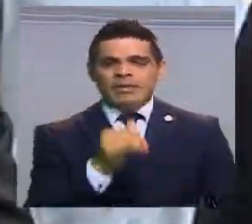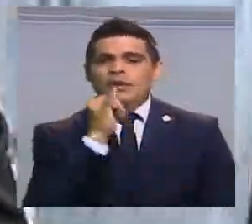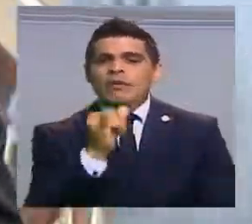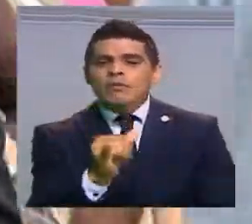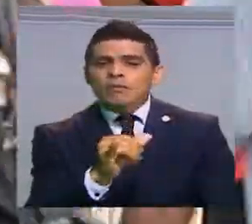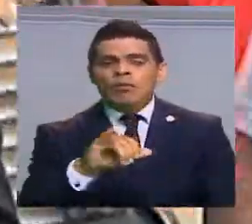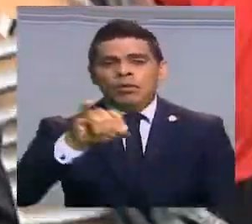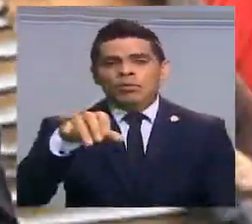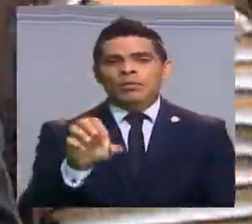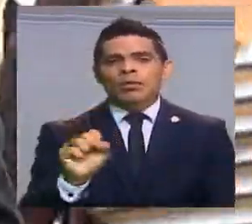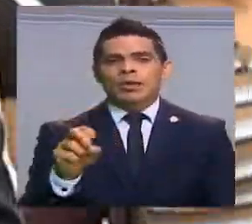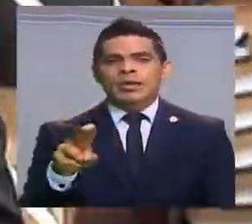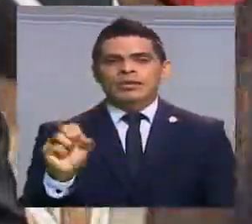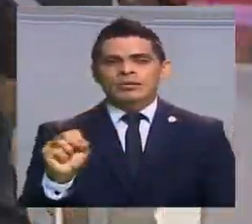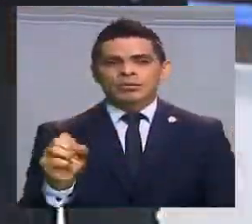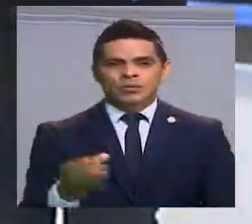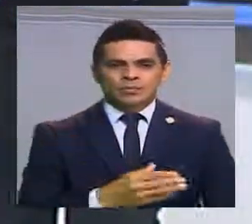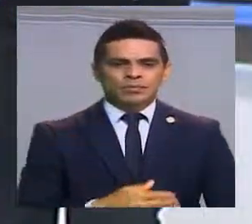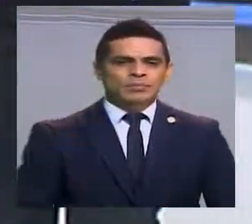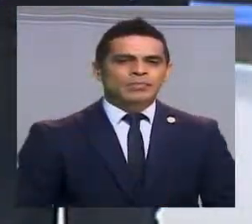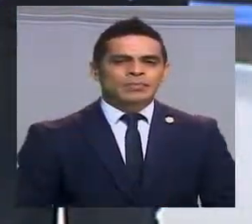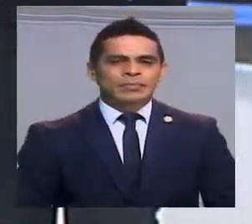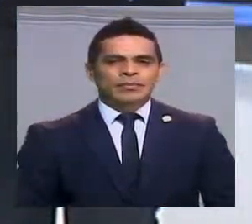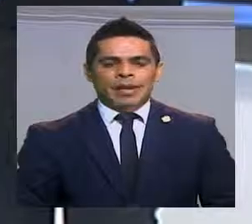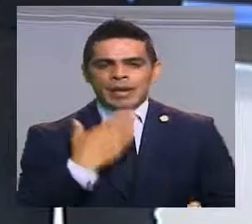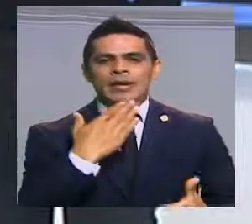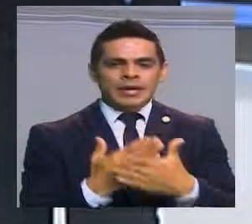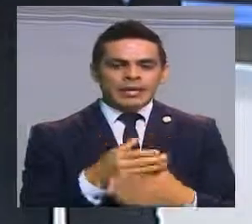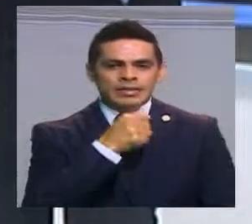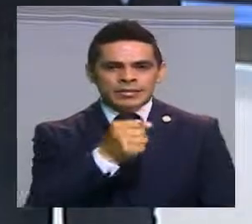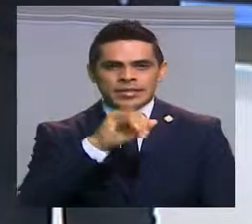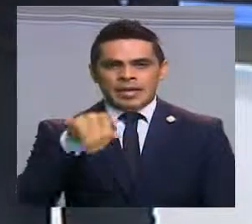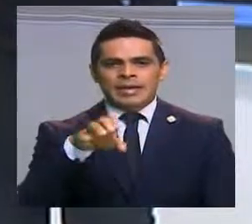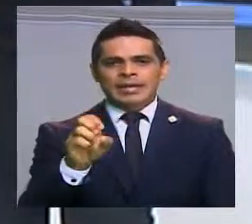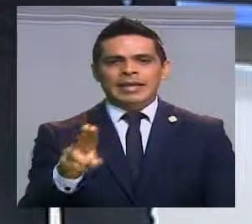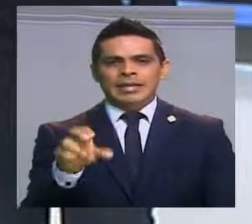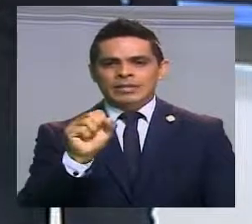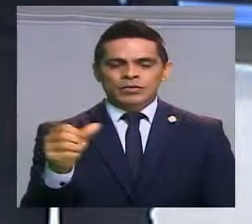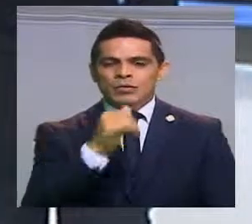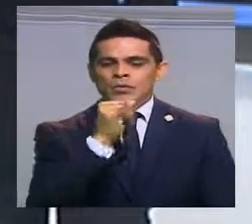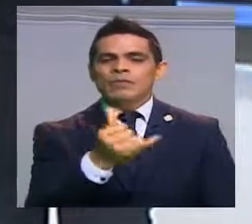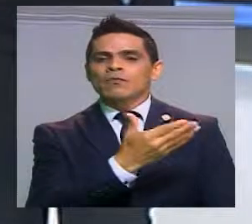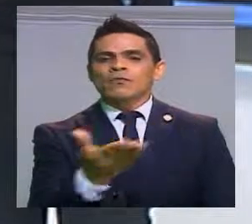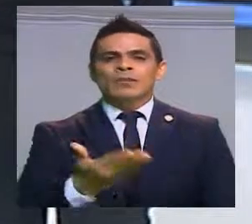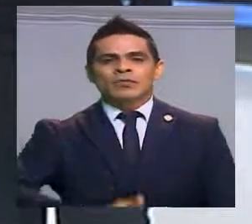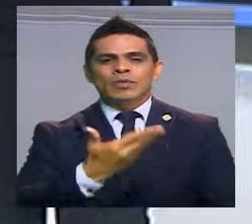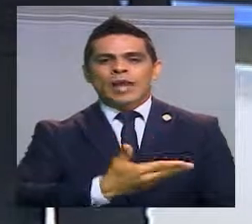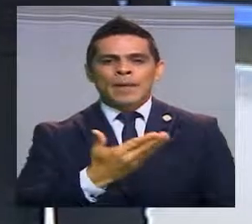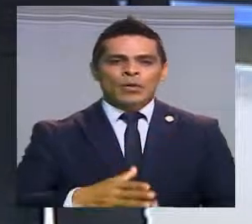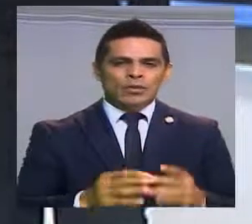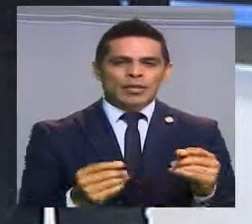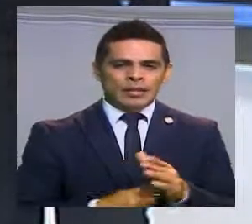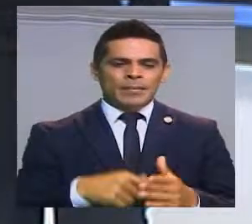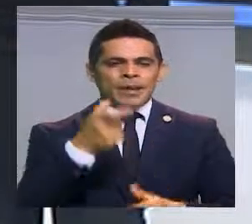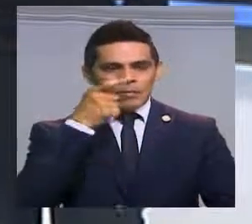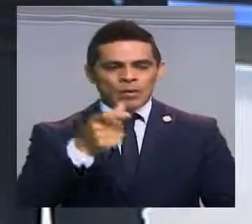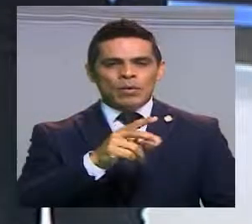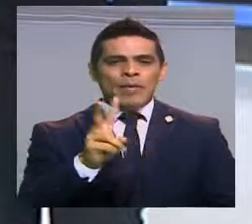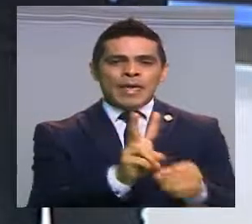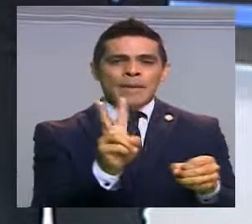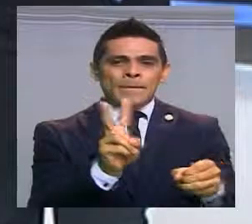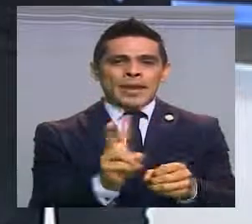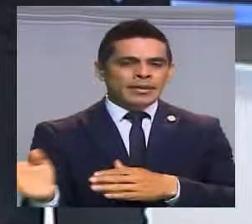Sáez, Noticias Canal I. Gracias a nuestro compañero Jesús por traernos esta información tan importante para el pueblo